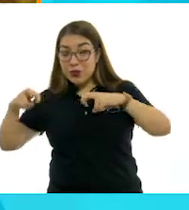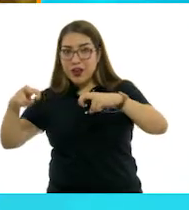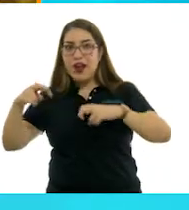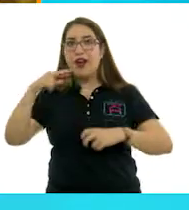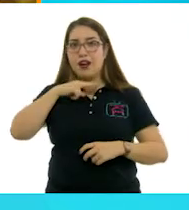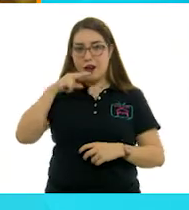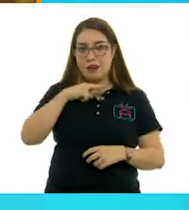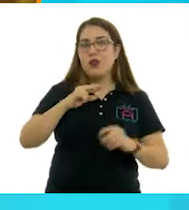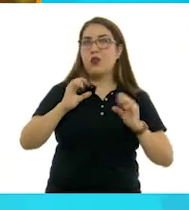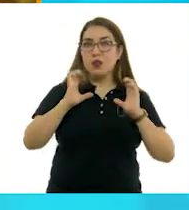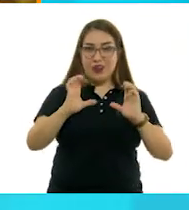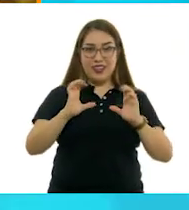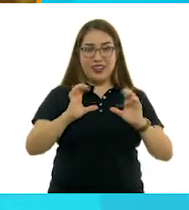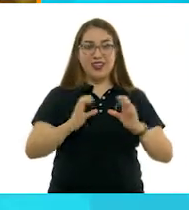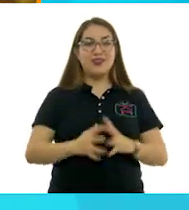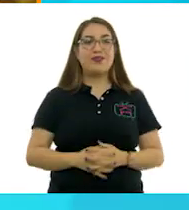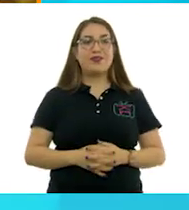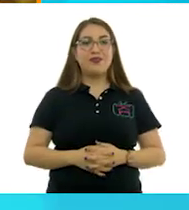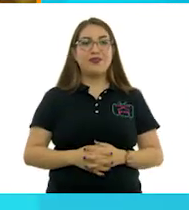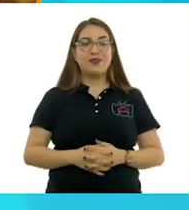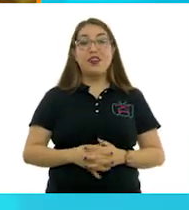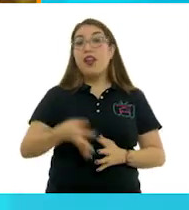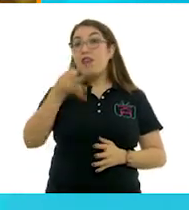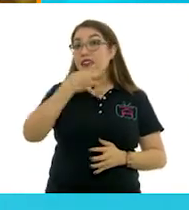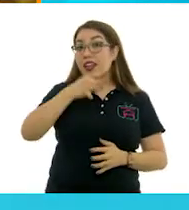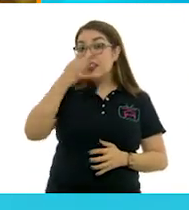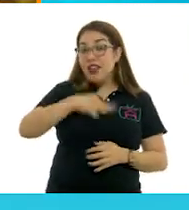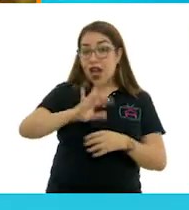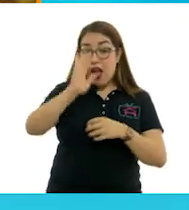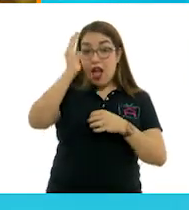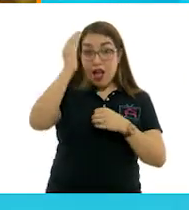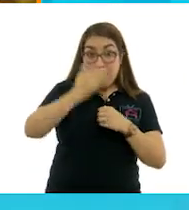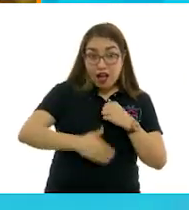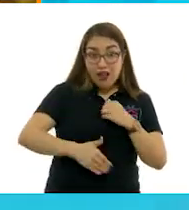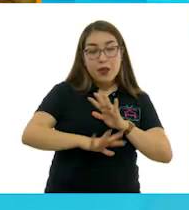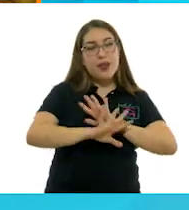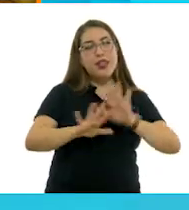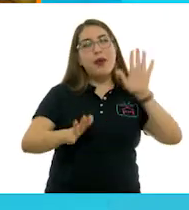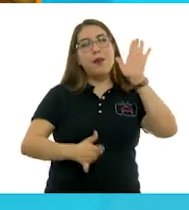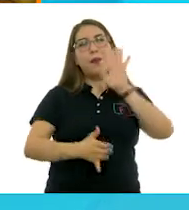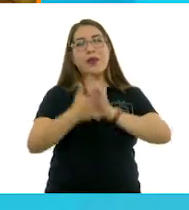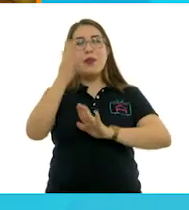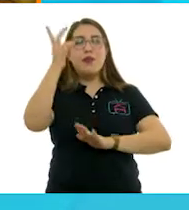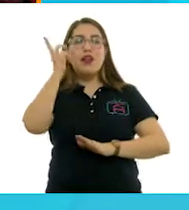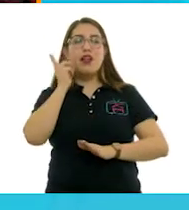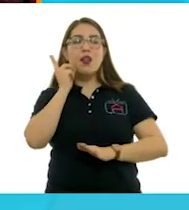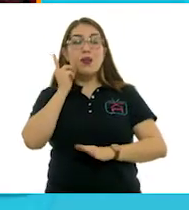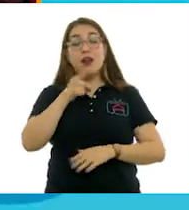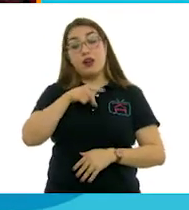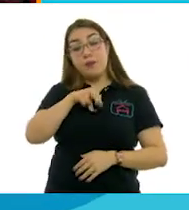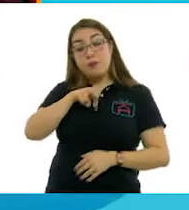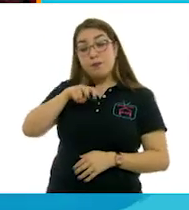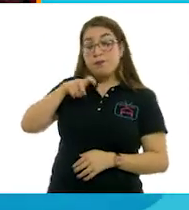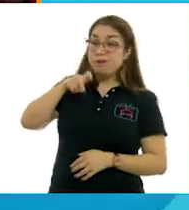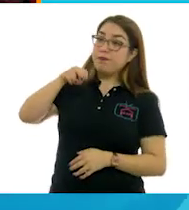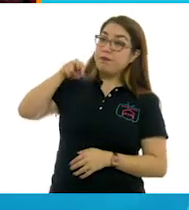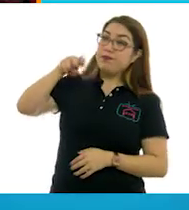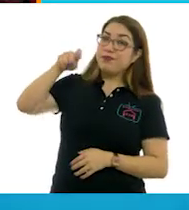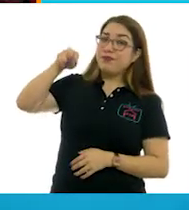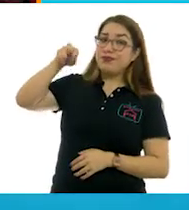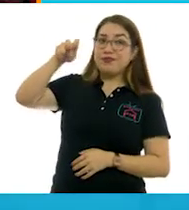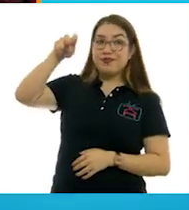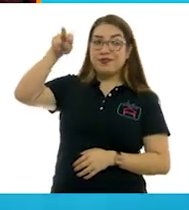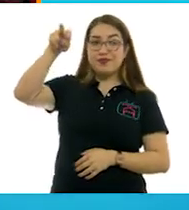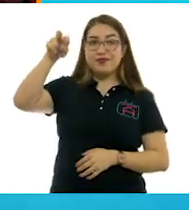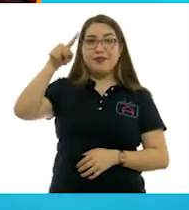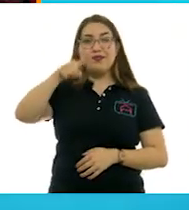prisa. Cuando la fiesta terminaba y era hora de dormir, subía las escaleras,